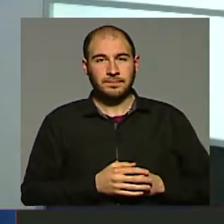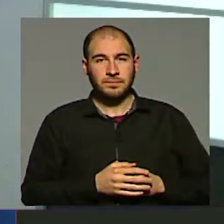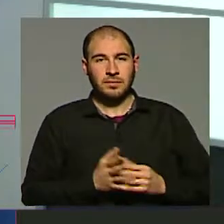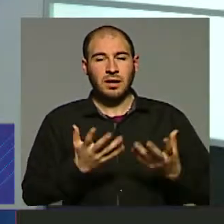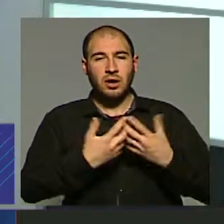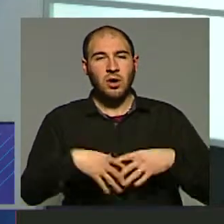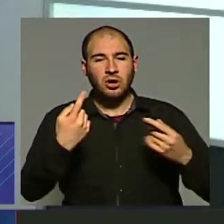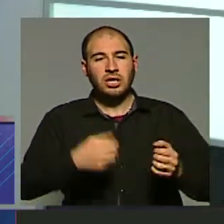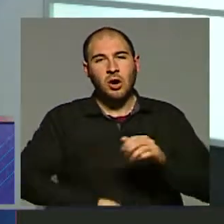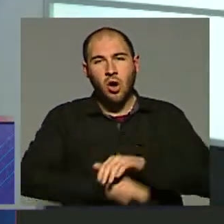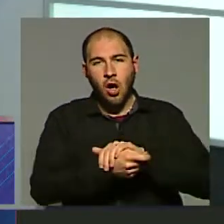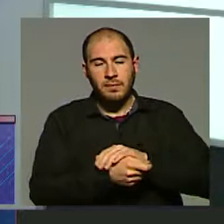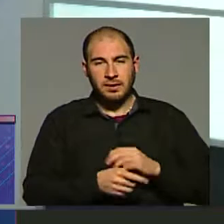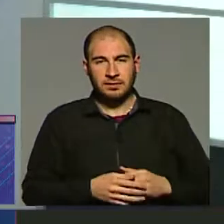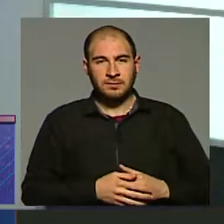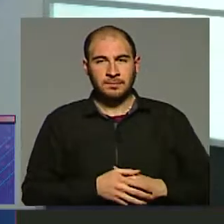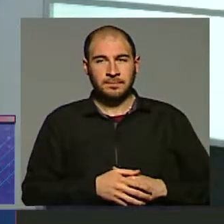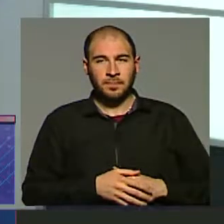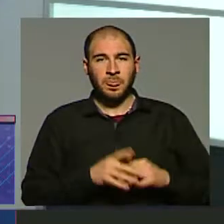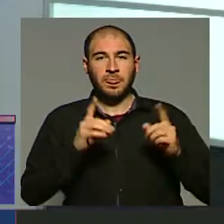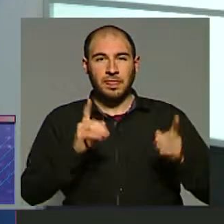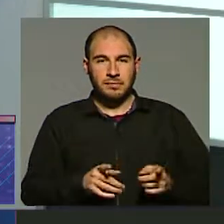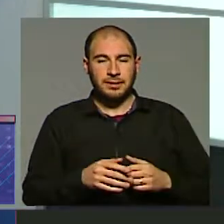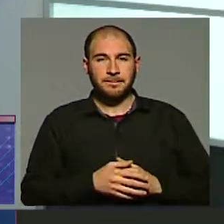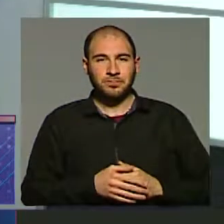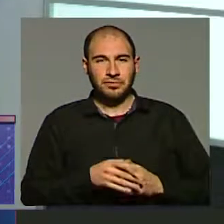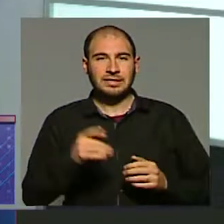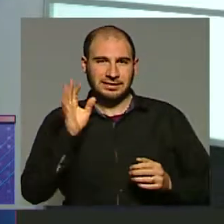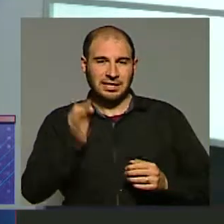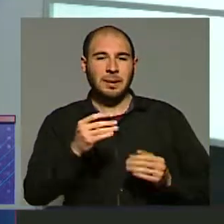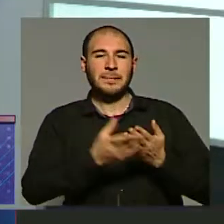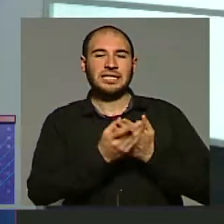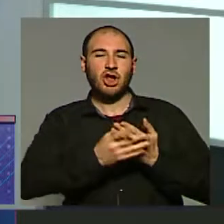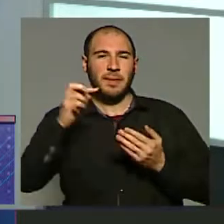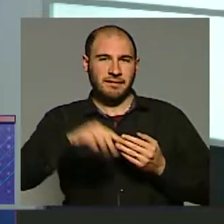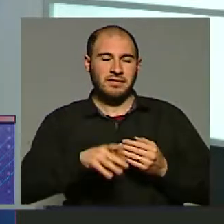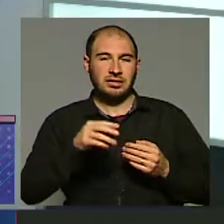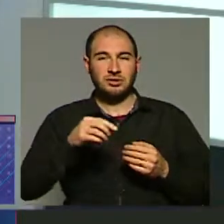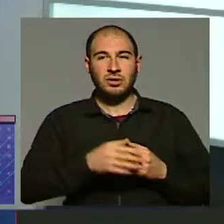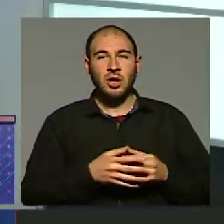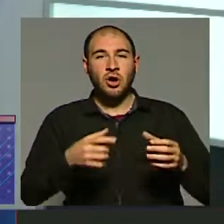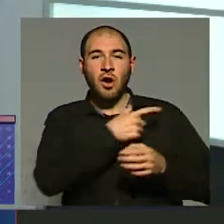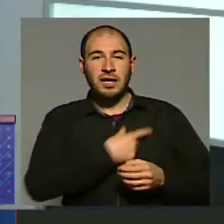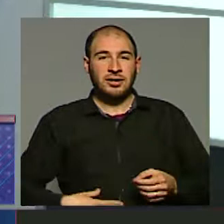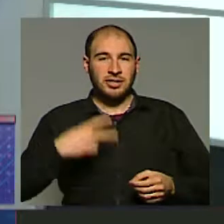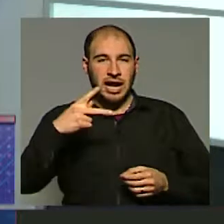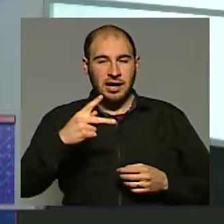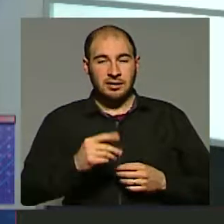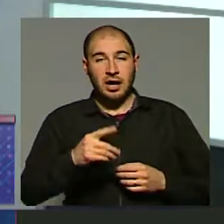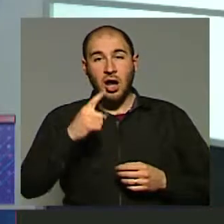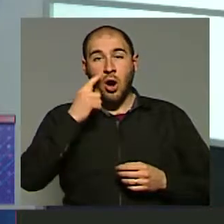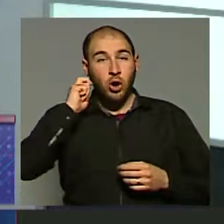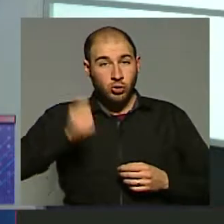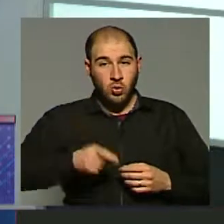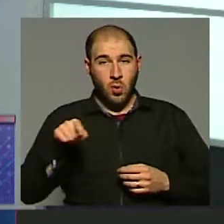en una situación de coimas con respecto y de algún modo muy identificado con el Ministerio de Planificación del gobierno kirchnerista. Bonadío, por estas